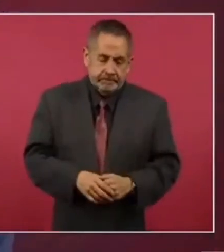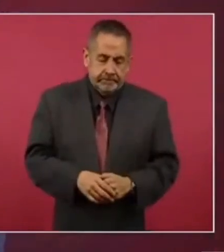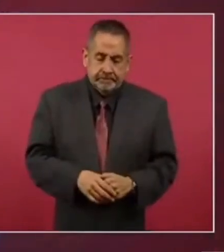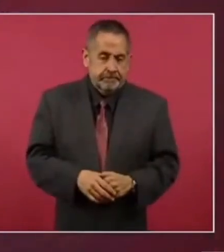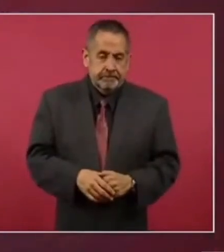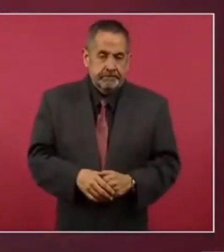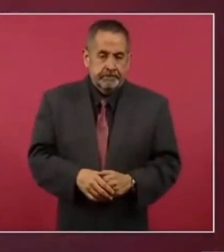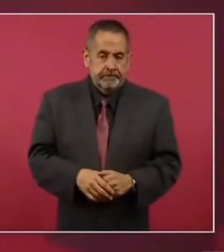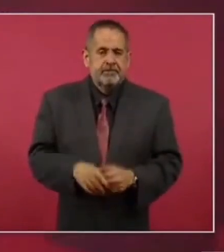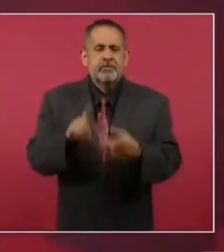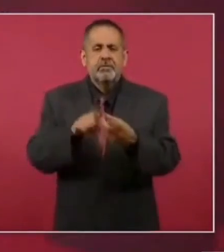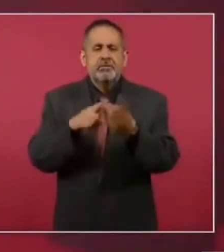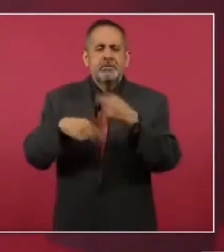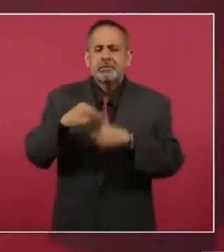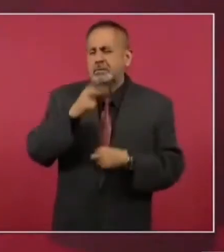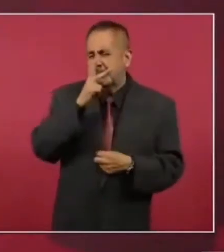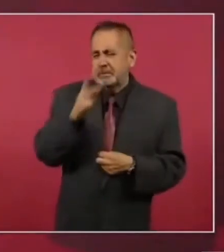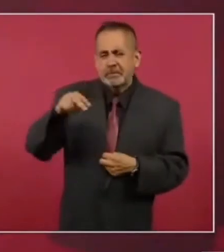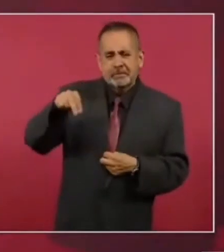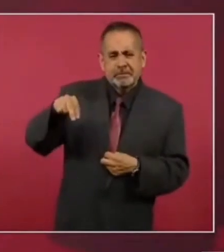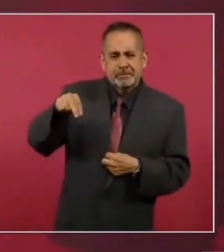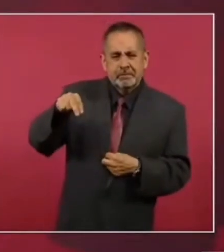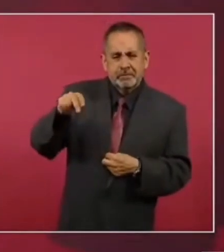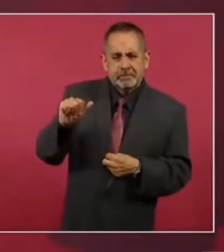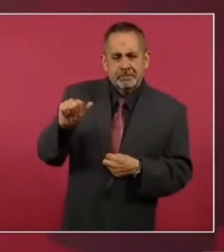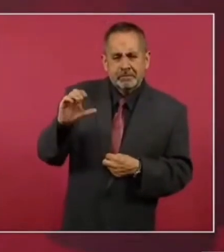¿De dónde viene lo de naco?